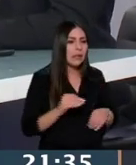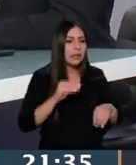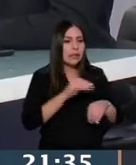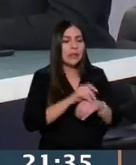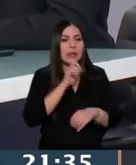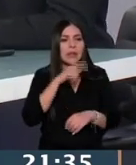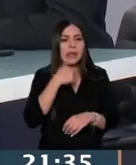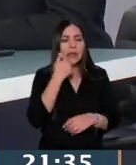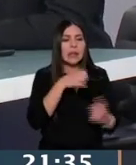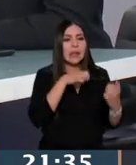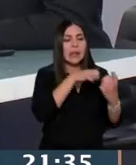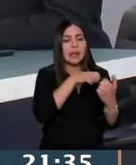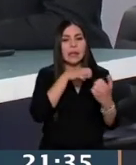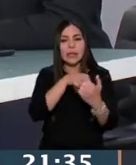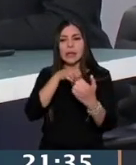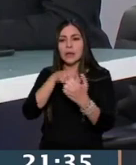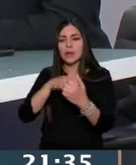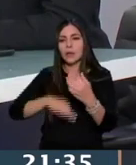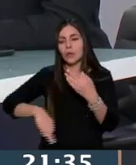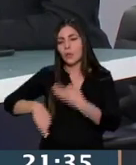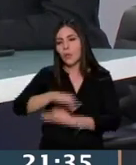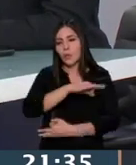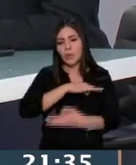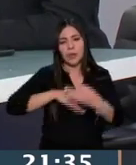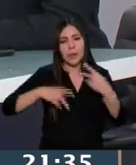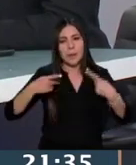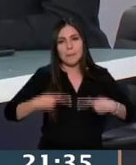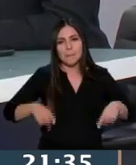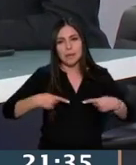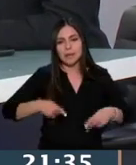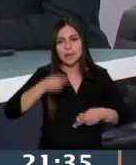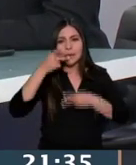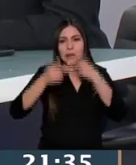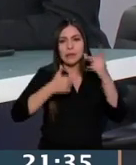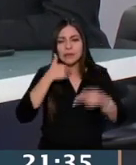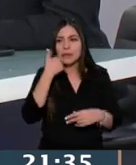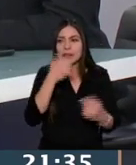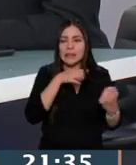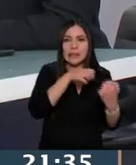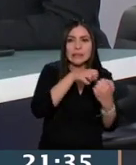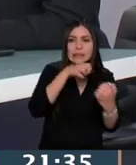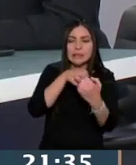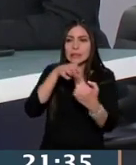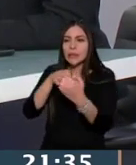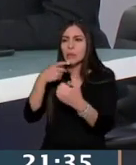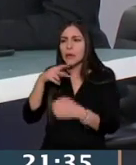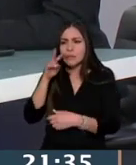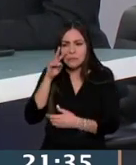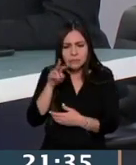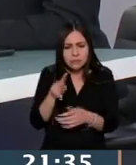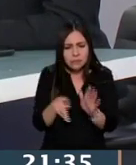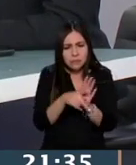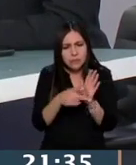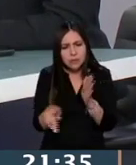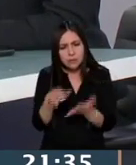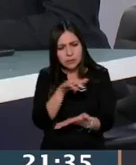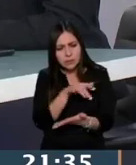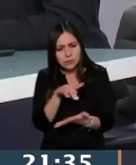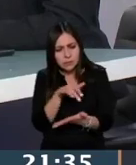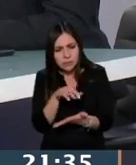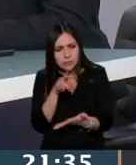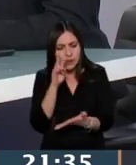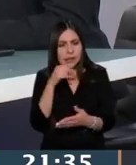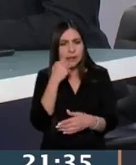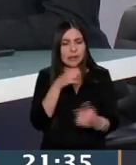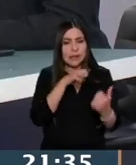intenta engañar a toda la población de habla inglesa que lee este diario, no creo que sean muchos dichos sea de paso,